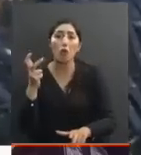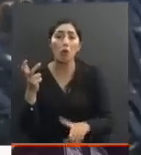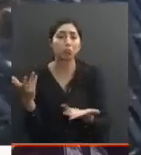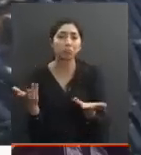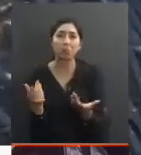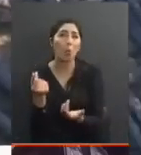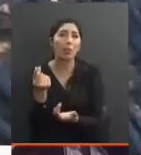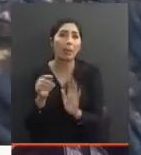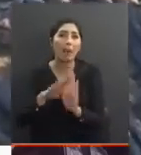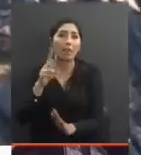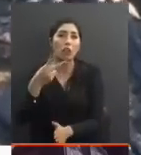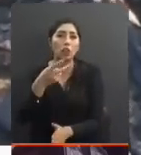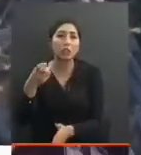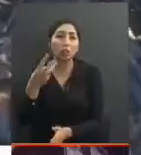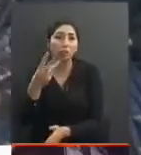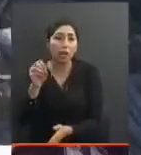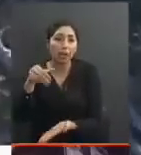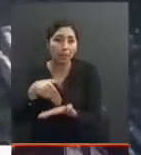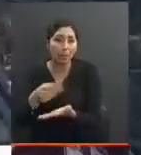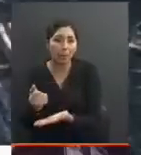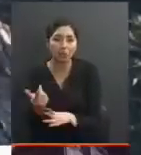de 230 mil pesos.